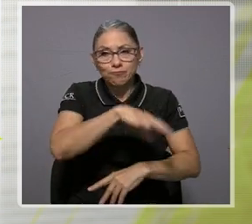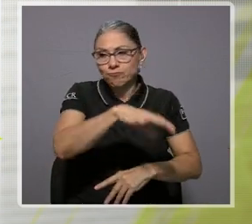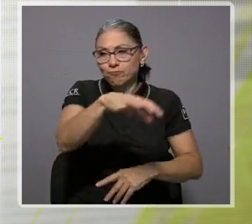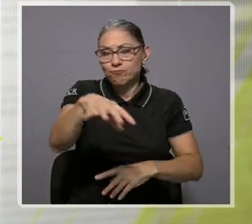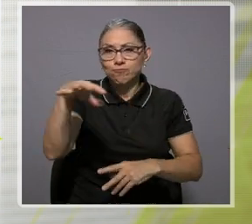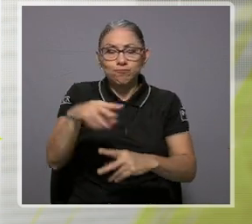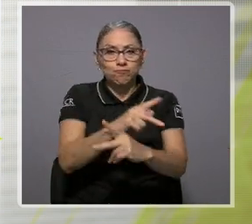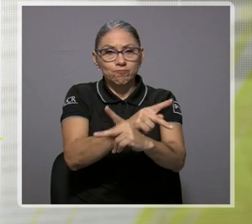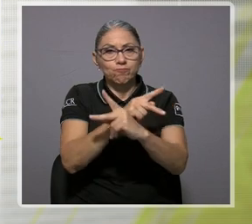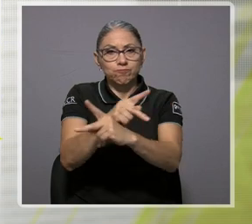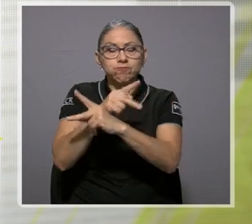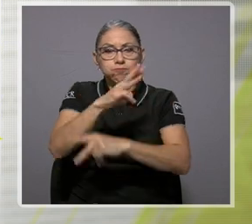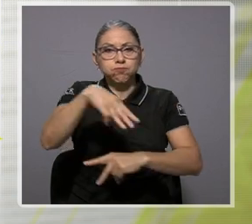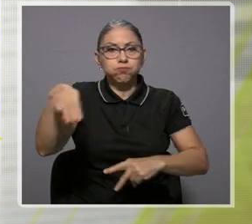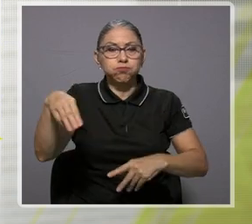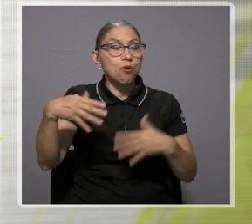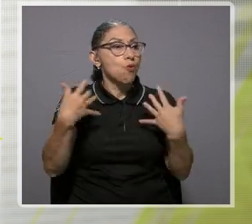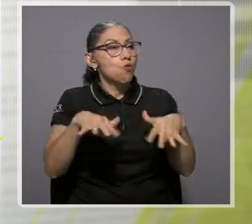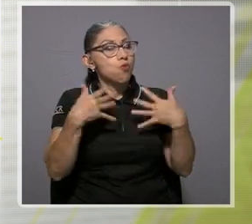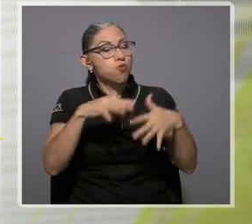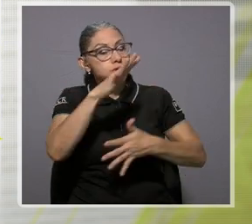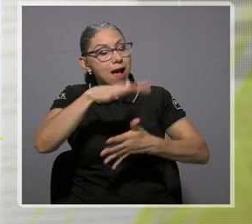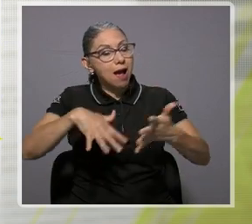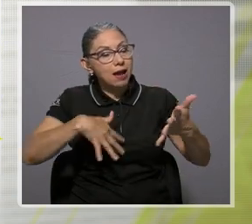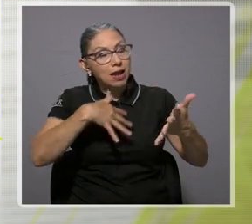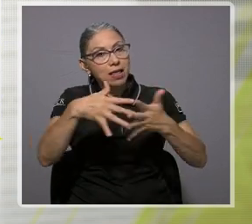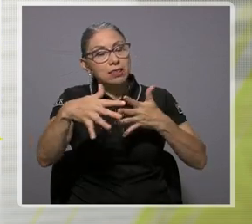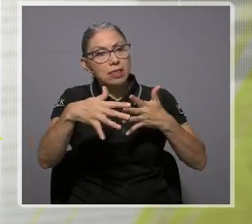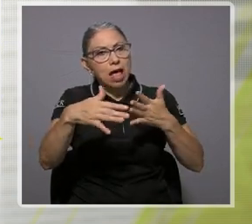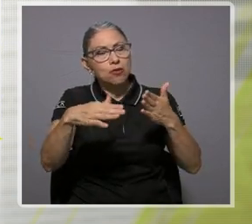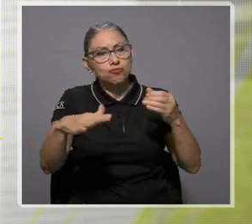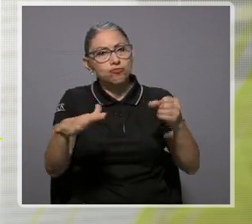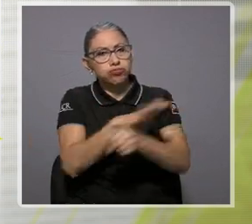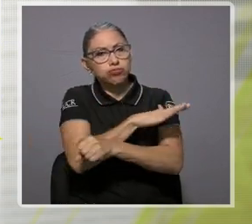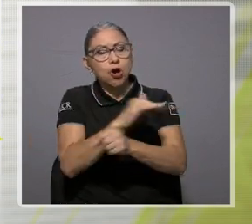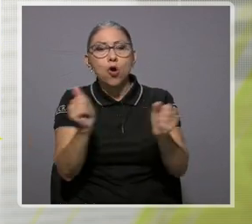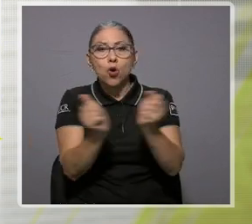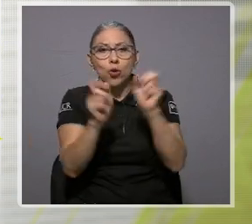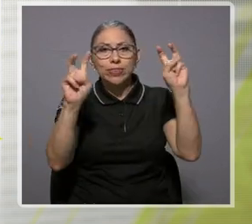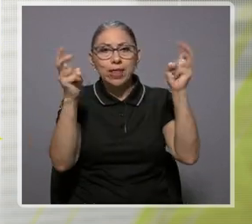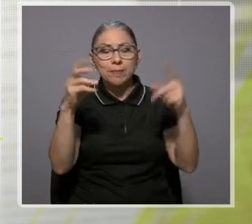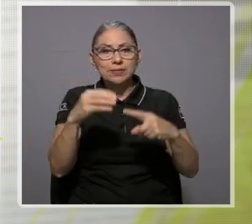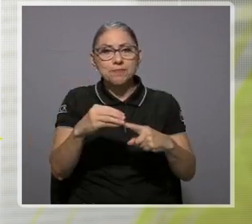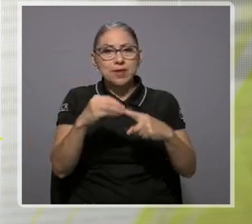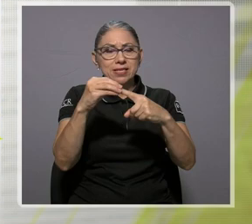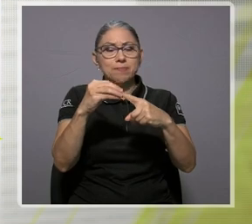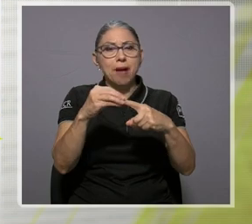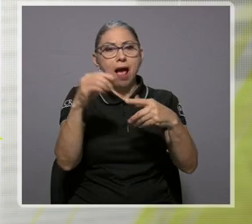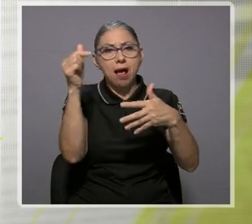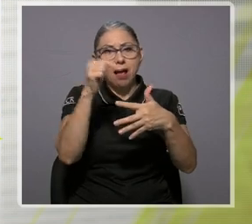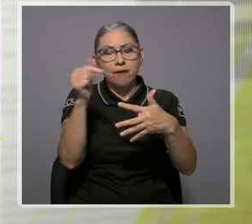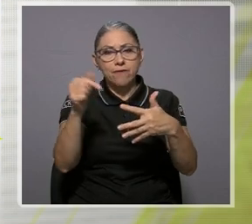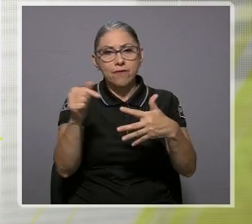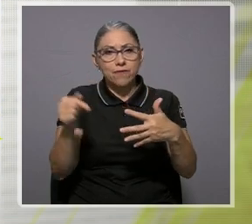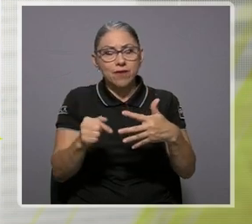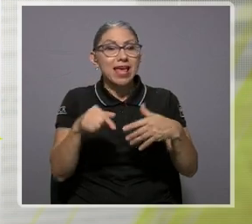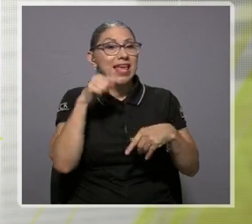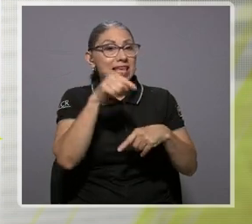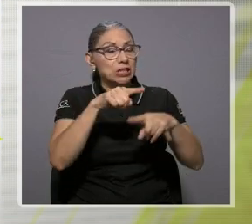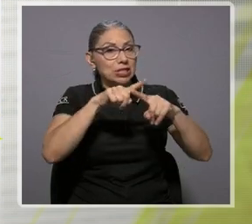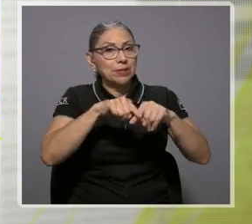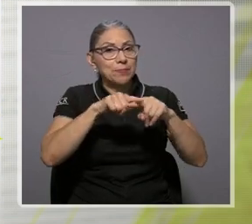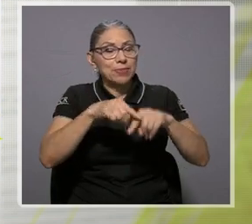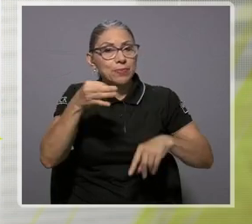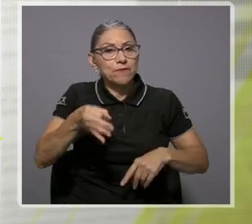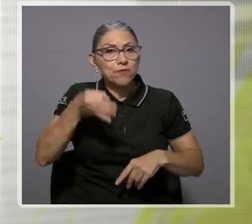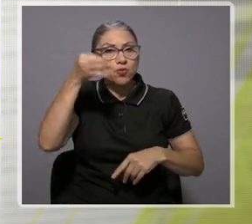una agenda muy extensa con temas prioritarios y que del cual va a depender el futuro